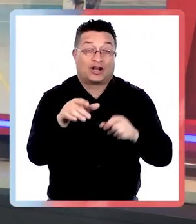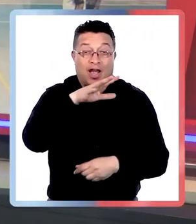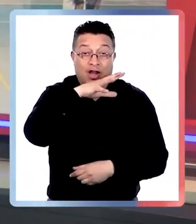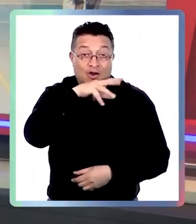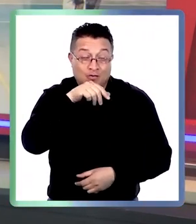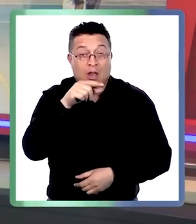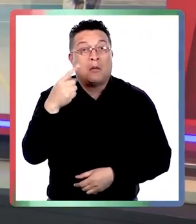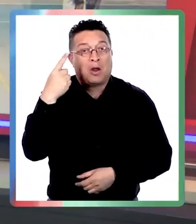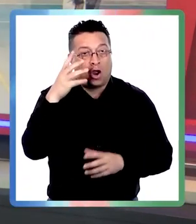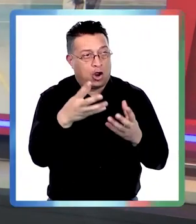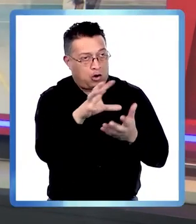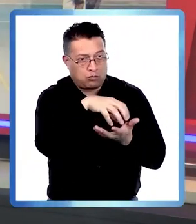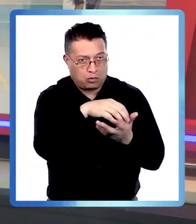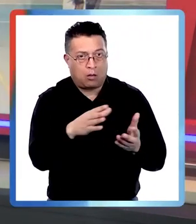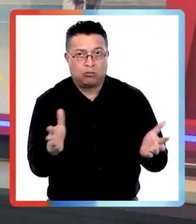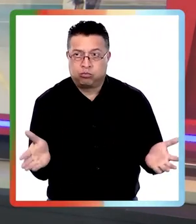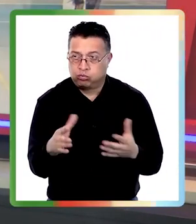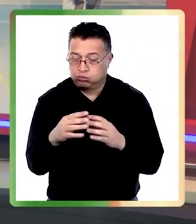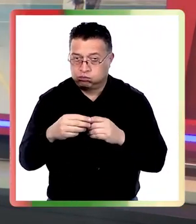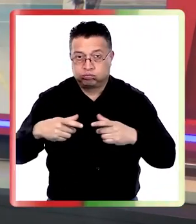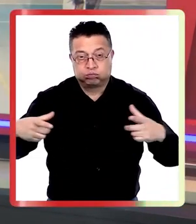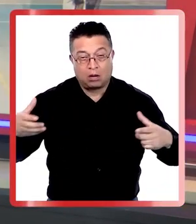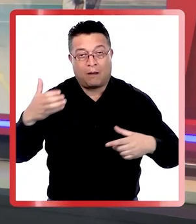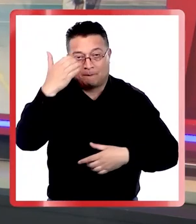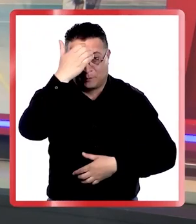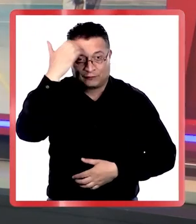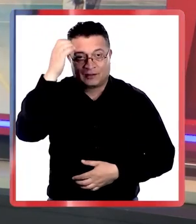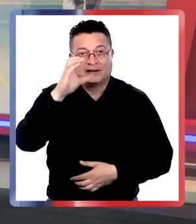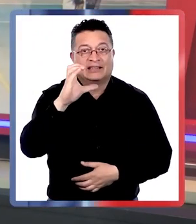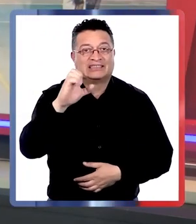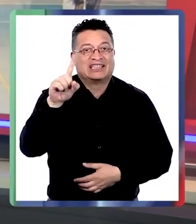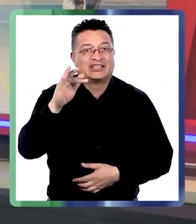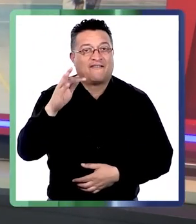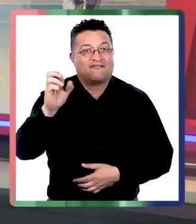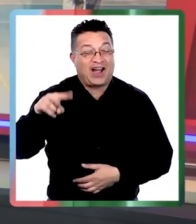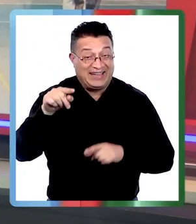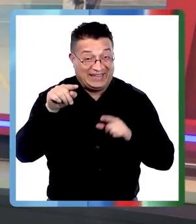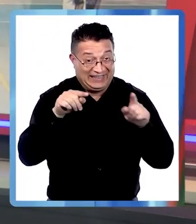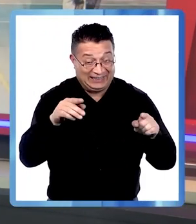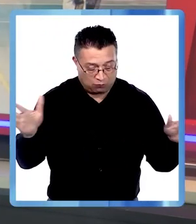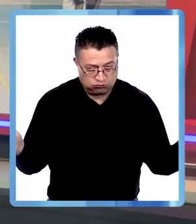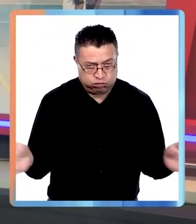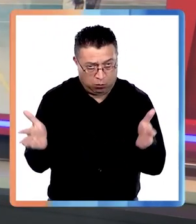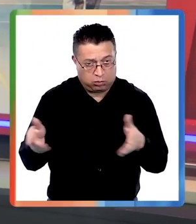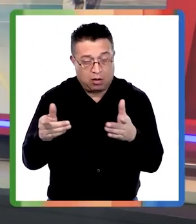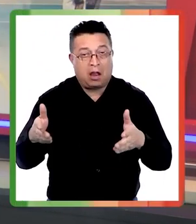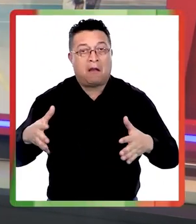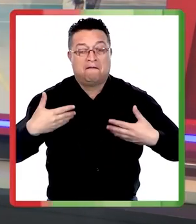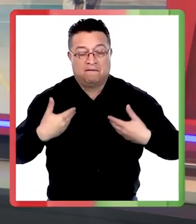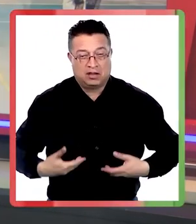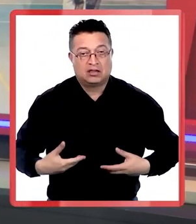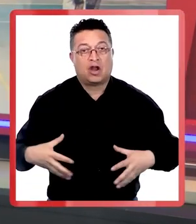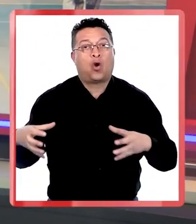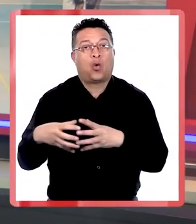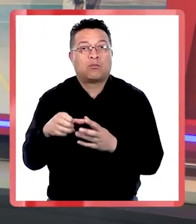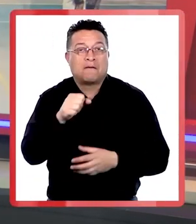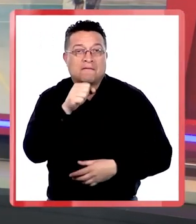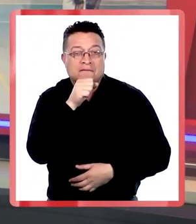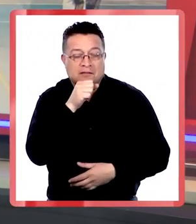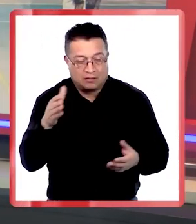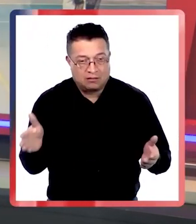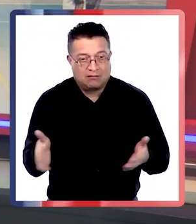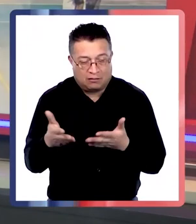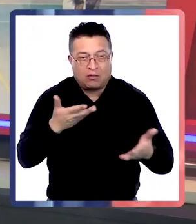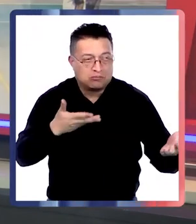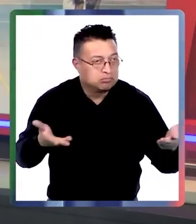mayores y que es furor en la comuna. Impulsado por profesionales del CESFAM Centenario, este deporte promueve la actividad física de este